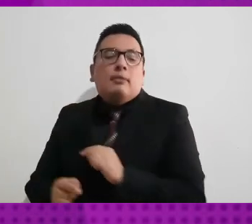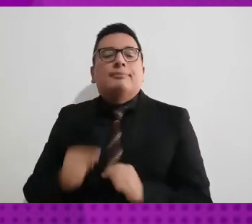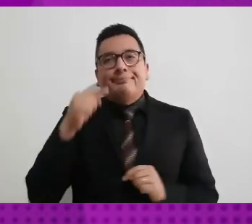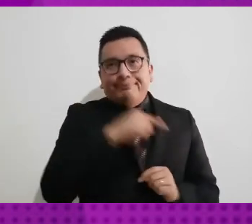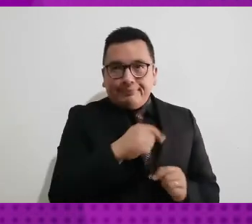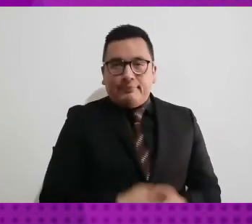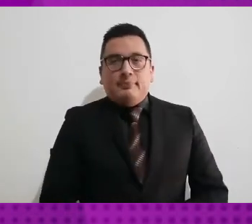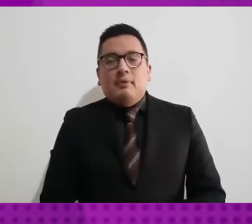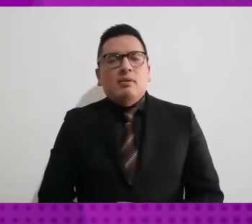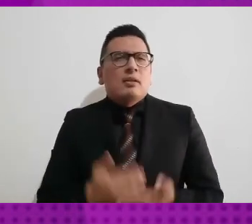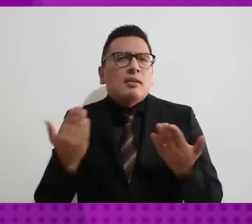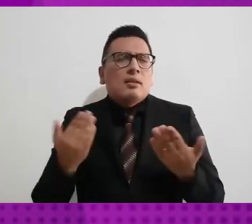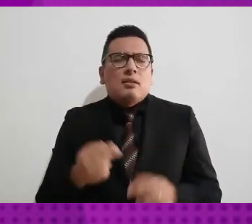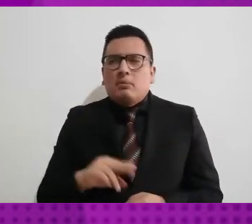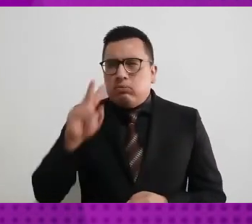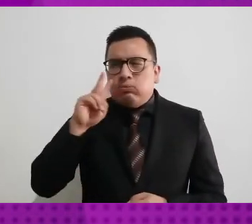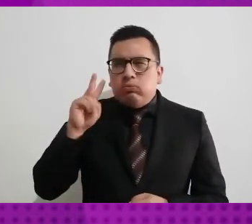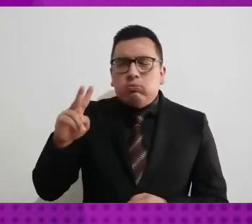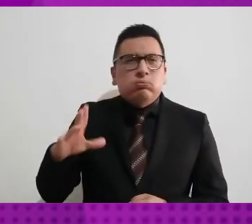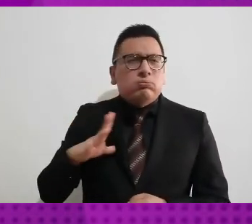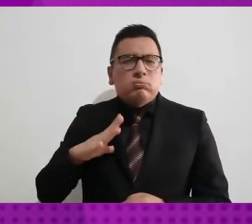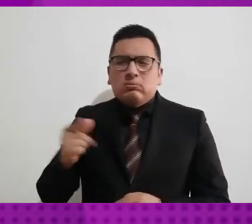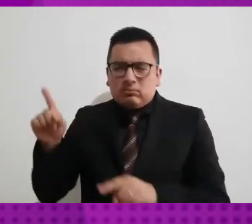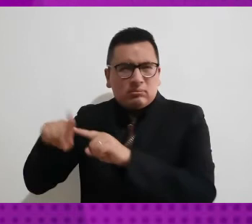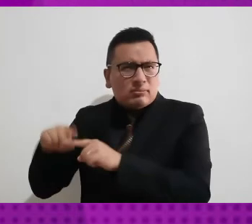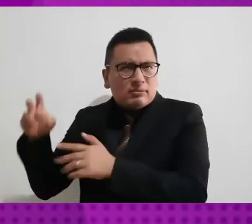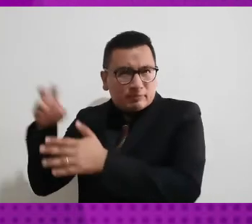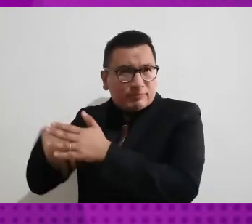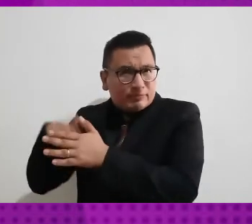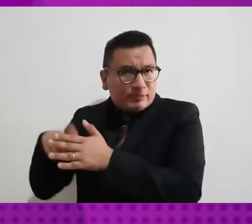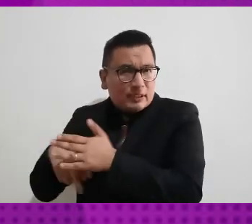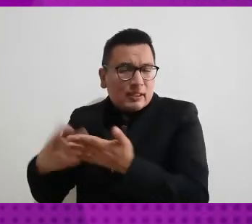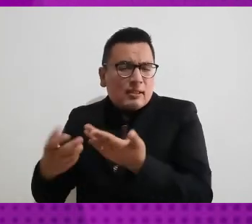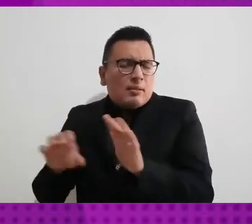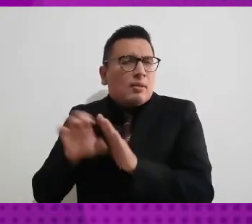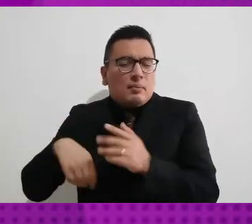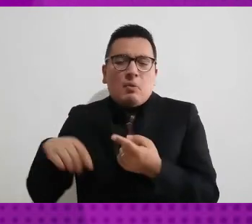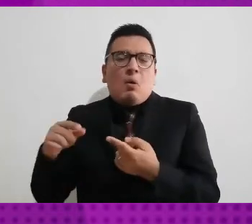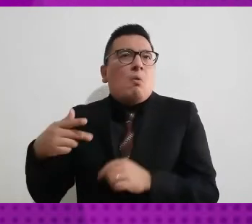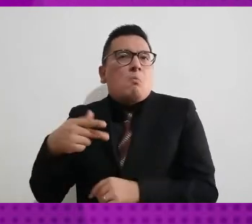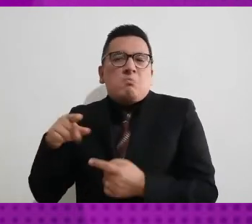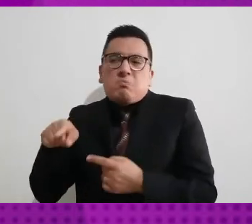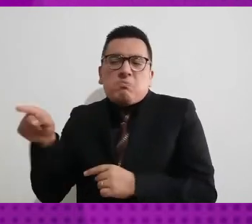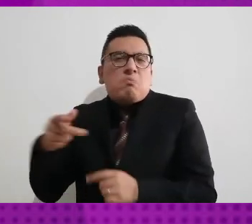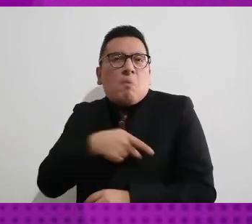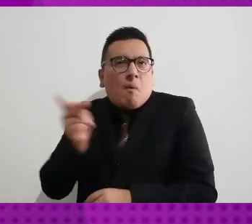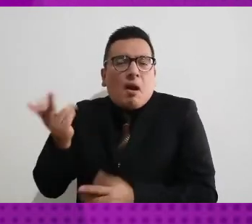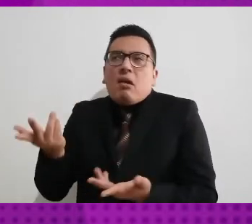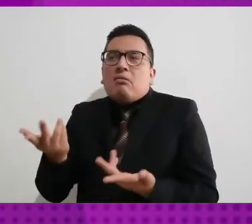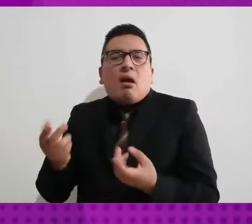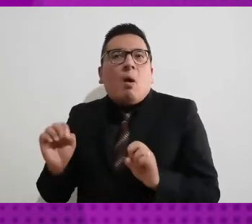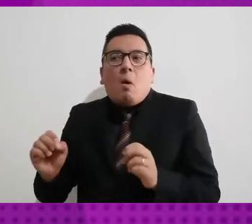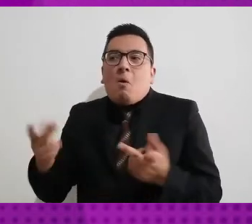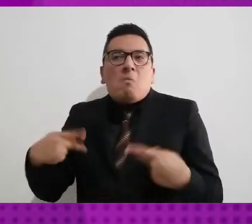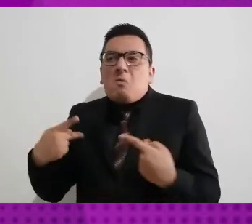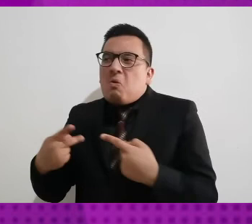electoral, requieren otro tipo de ajustes y otro tipo de políticas. Me estoy refiriendo al tema de la pobreza, me estoy refiriendo al tema de